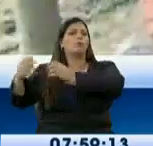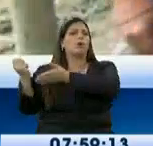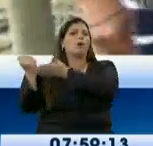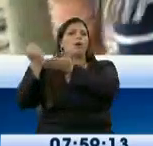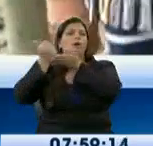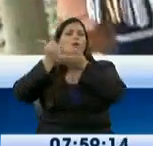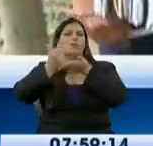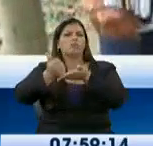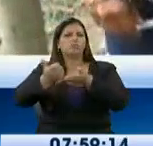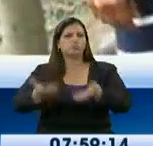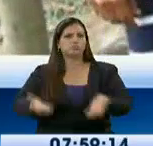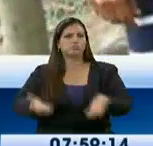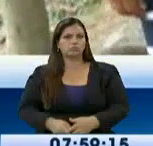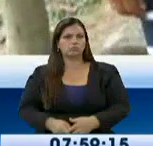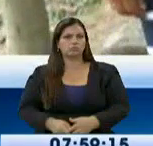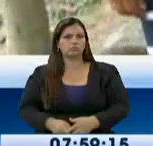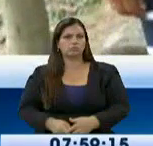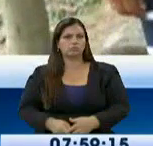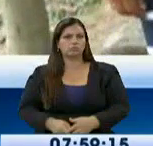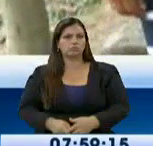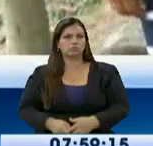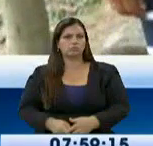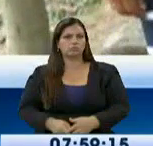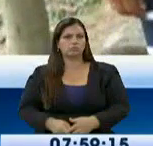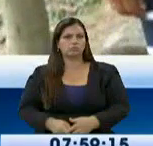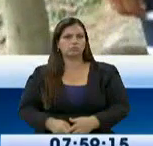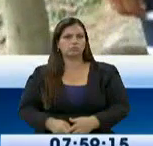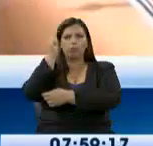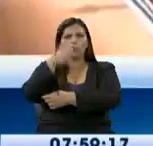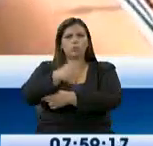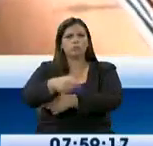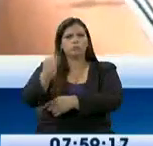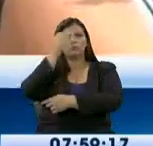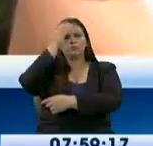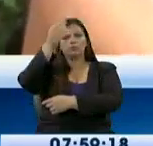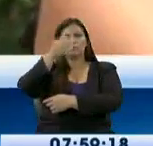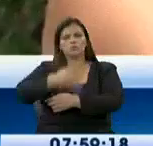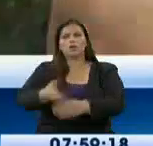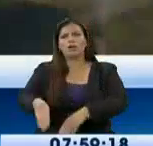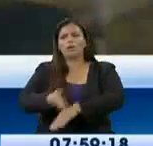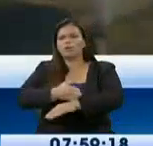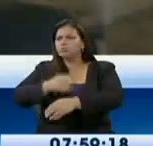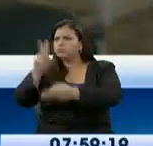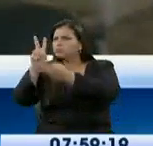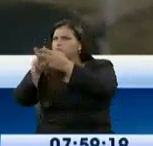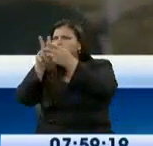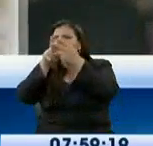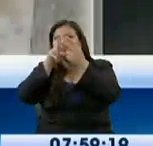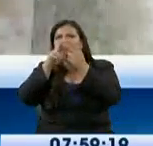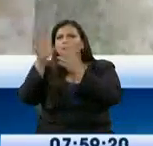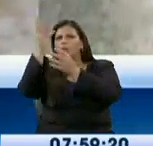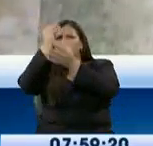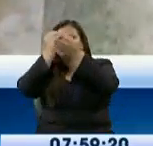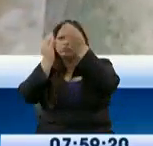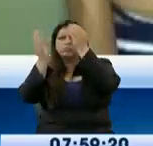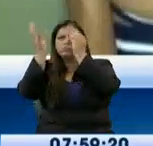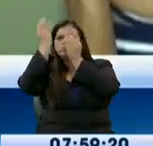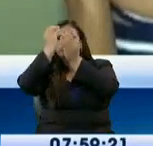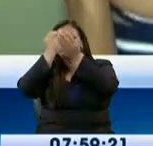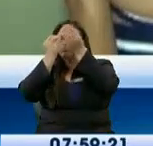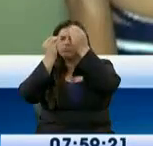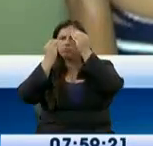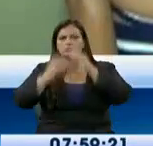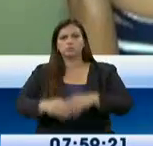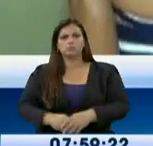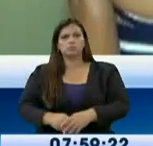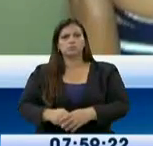chamánico. Él es uno de los poneos sabios que conservan estos conocimientos ancestrales. Claro, parte de la cultura siempre he venido